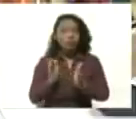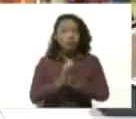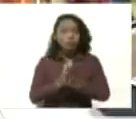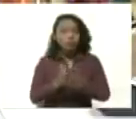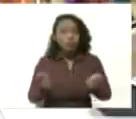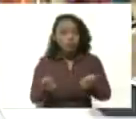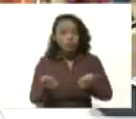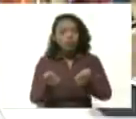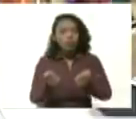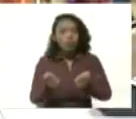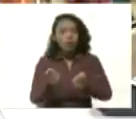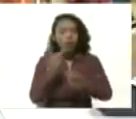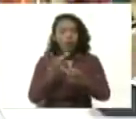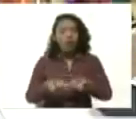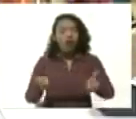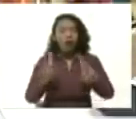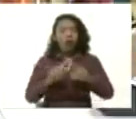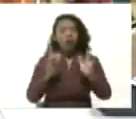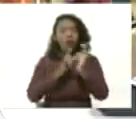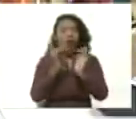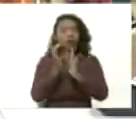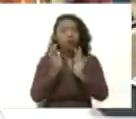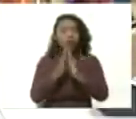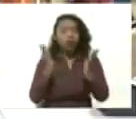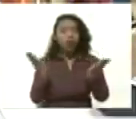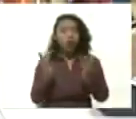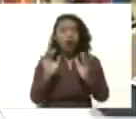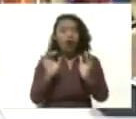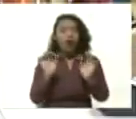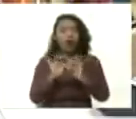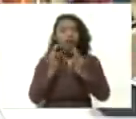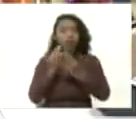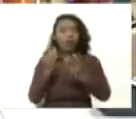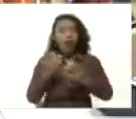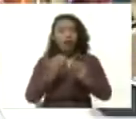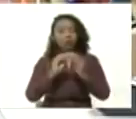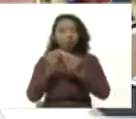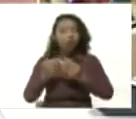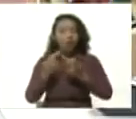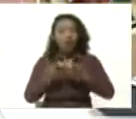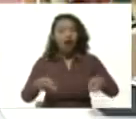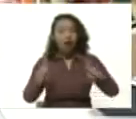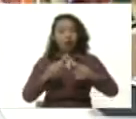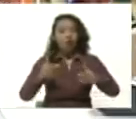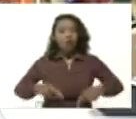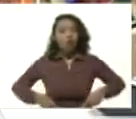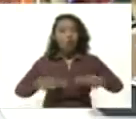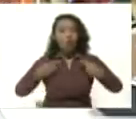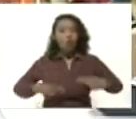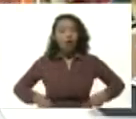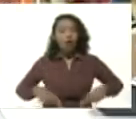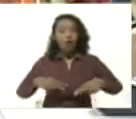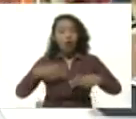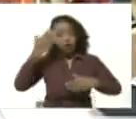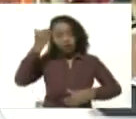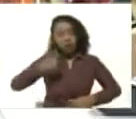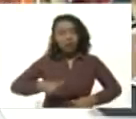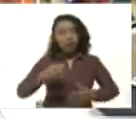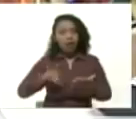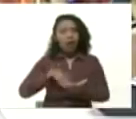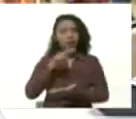valores de Cristo en la familia. Cultivar los valores humanos en el ser nacional.